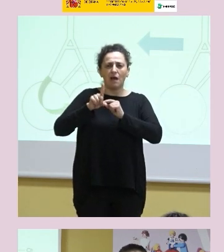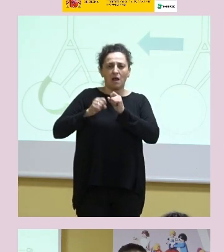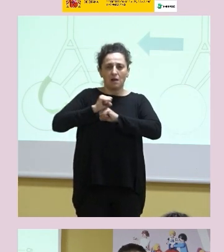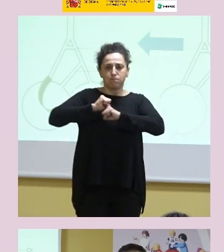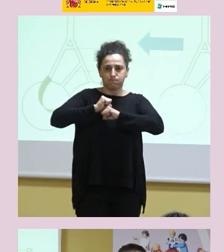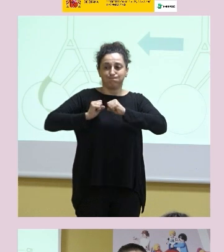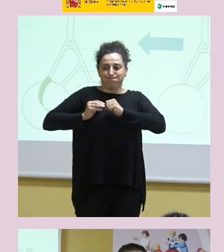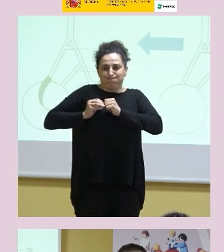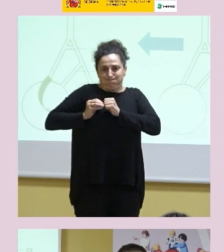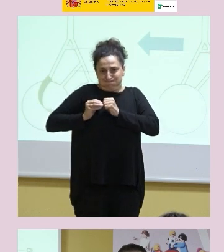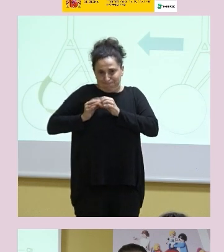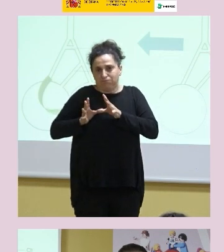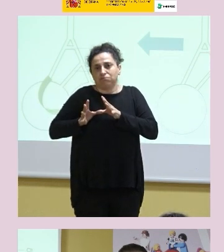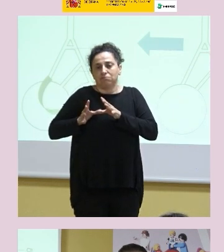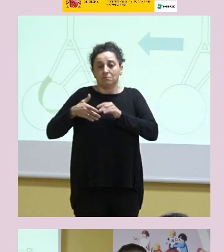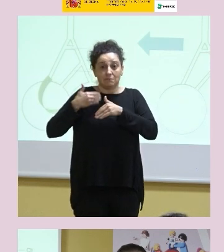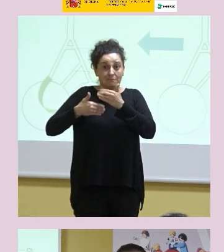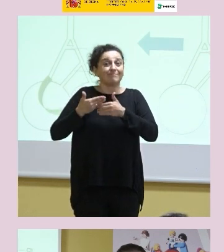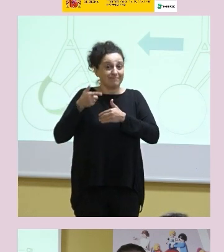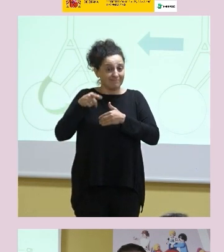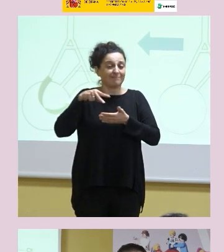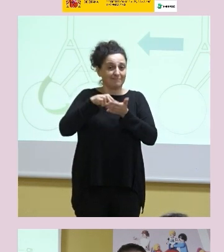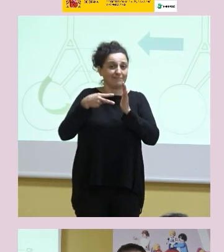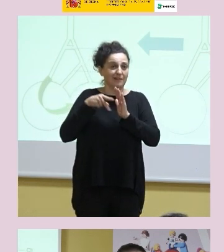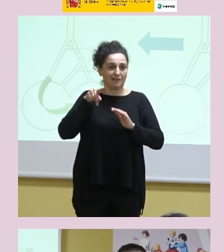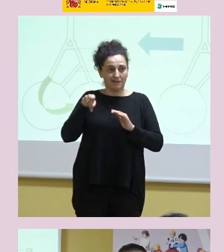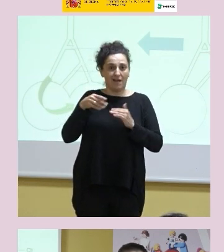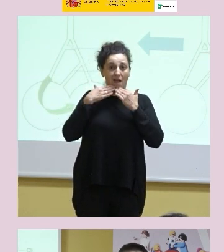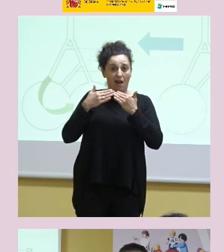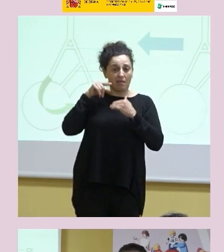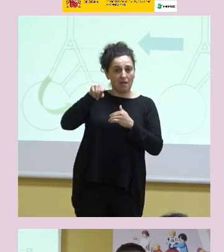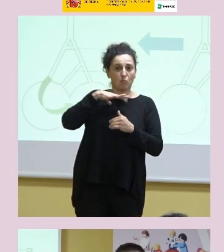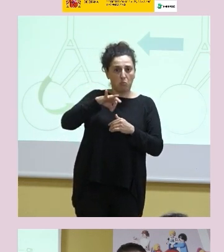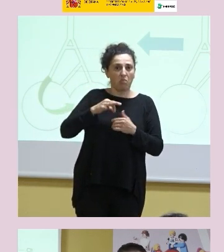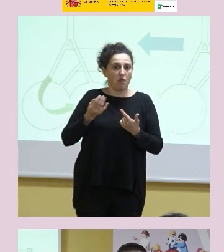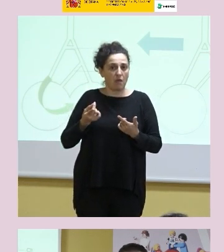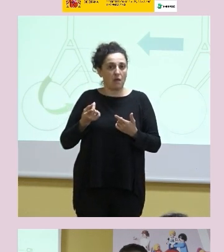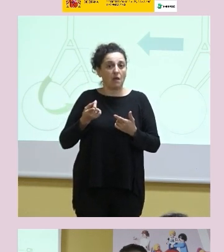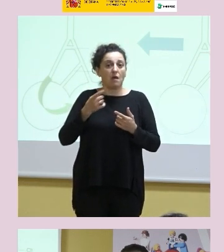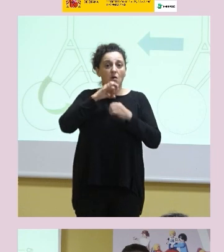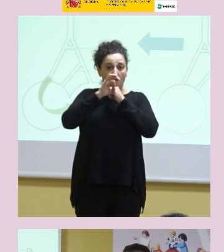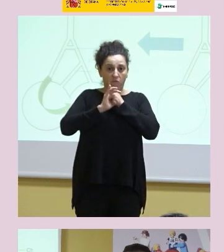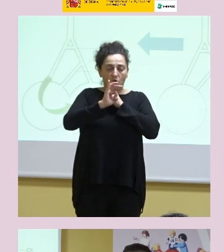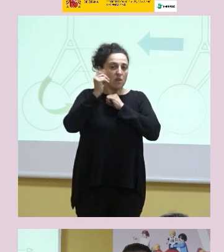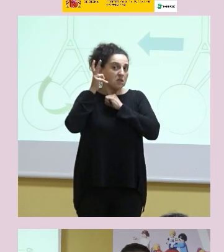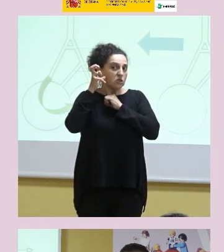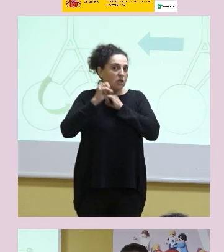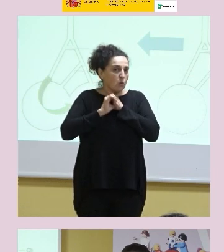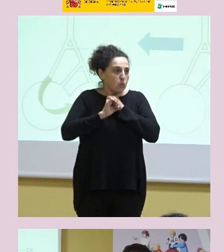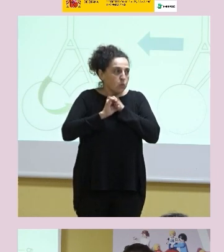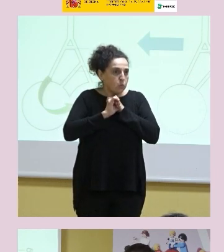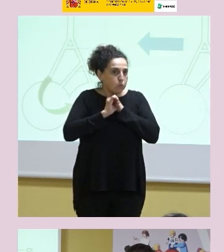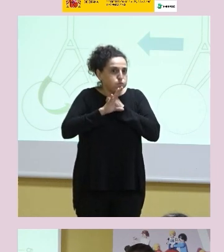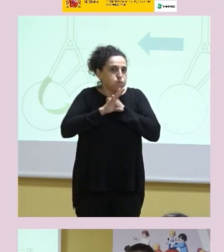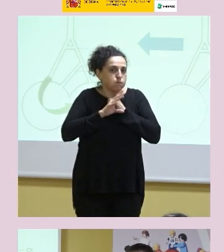colapsados abriéndolos. De hecho, cuando realizamos esta técnica podemos colocar el fonendo y se oye cómo